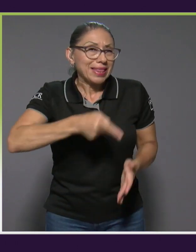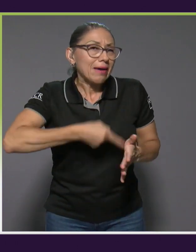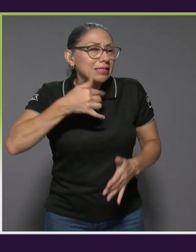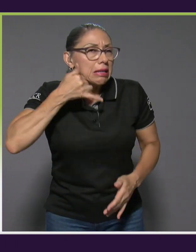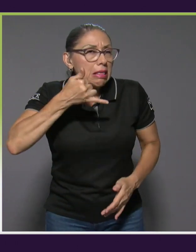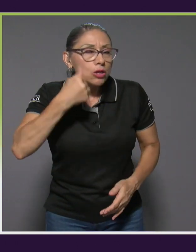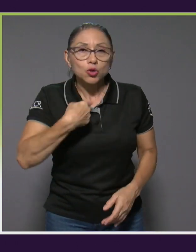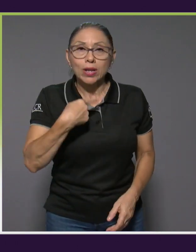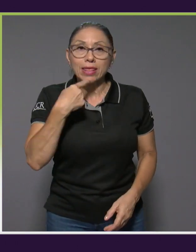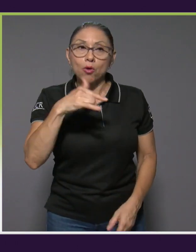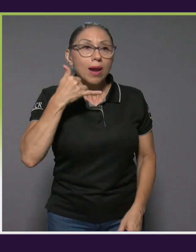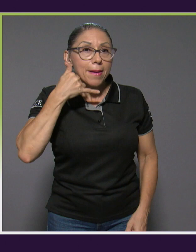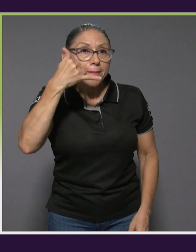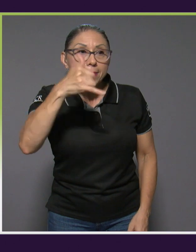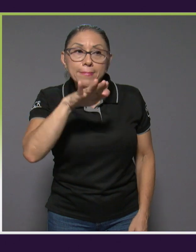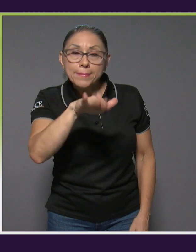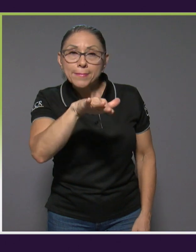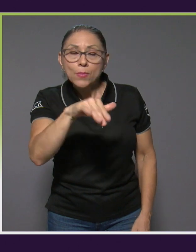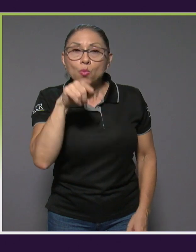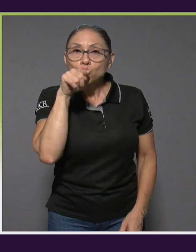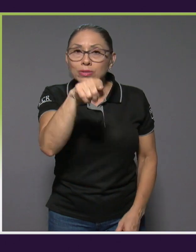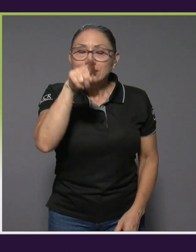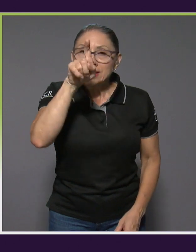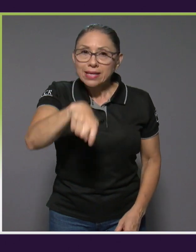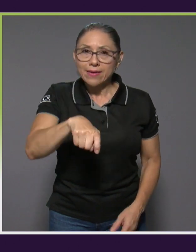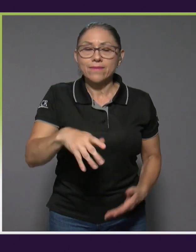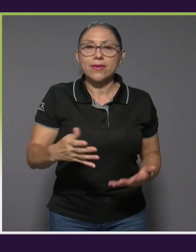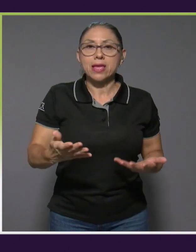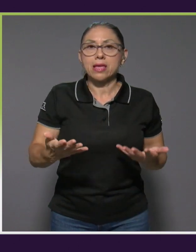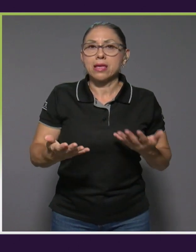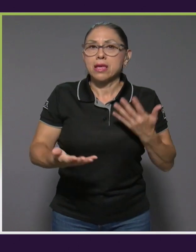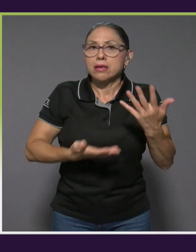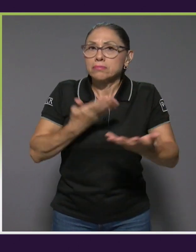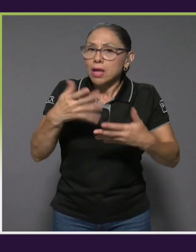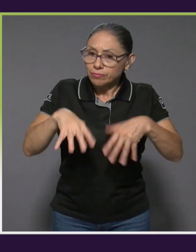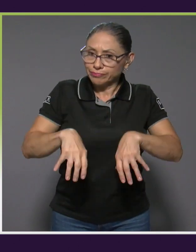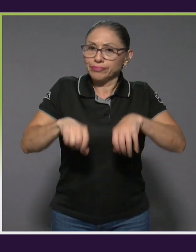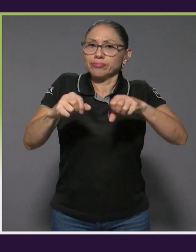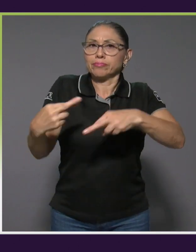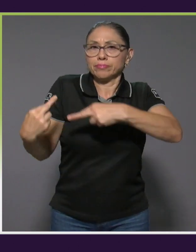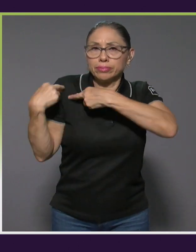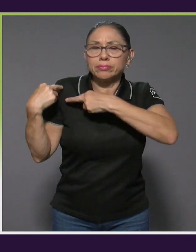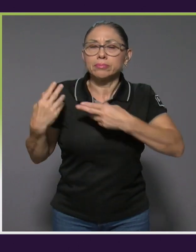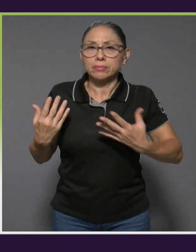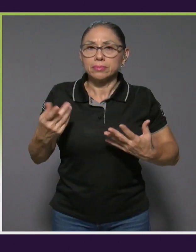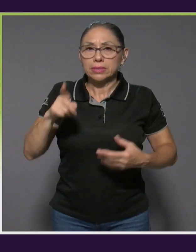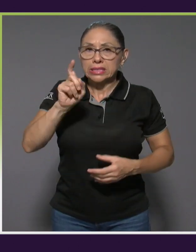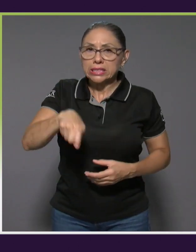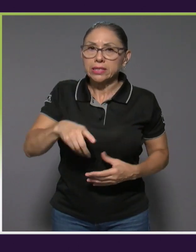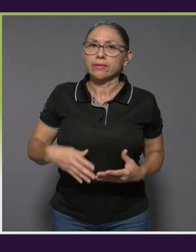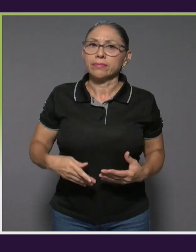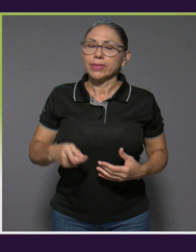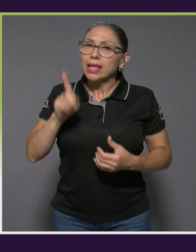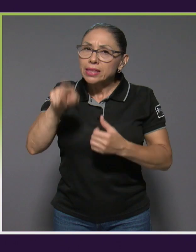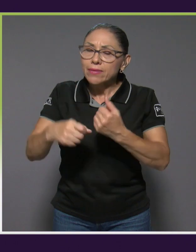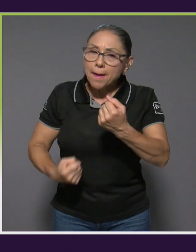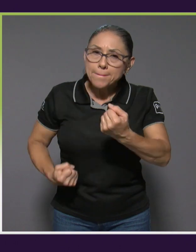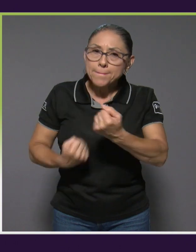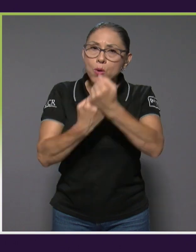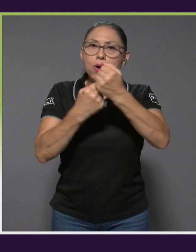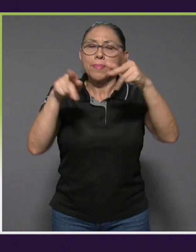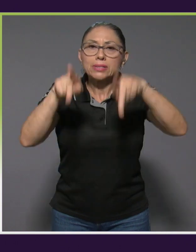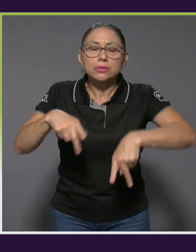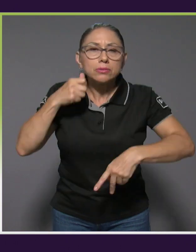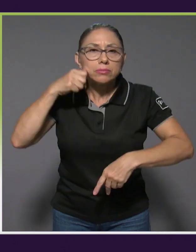digo, mire, usted tiene que tomar el asunto en sus manos y apoyar a ese adulto mayor